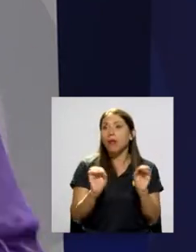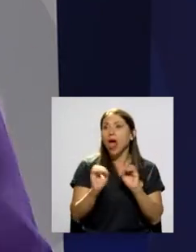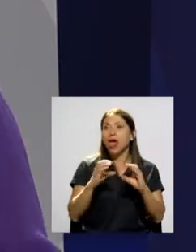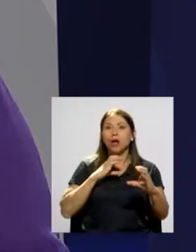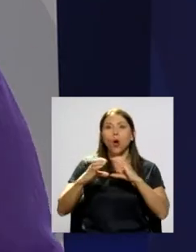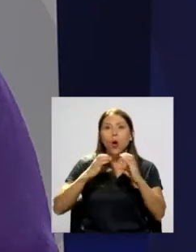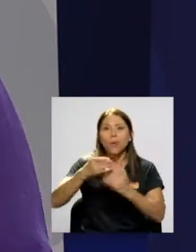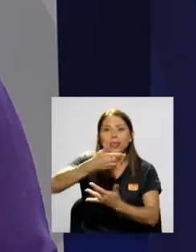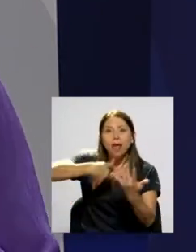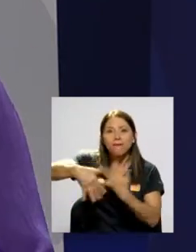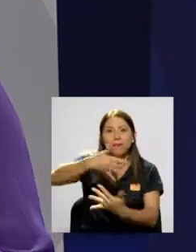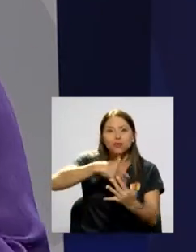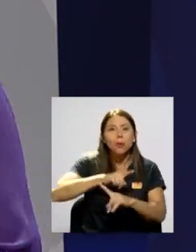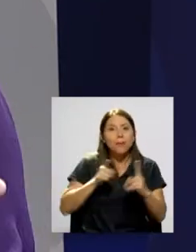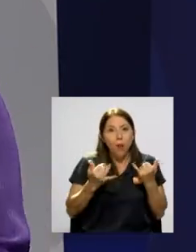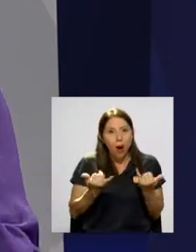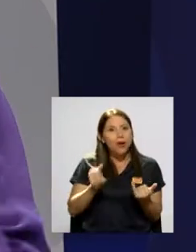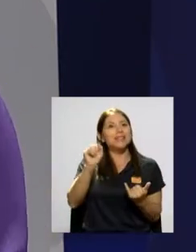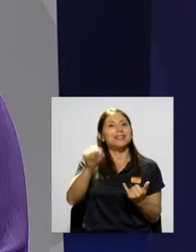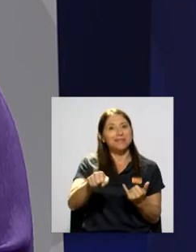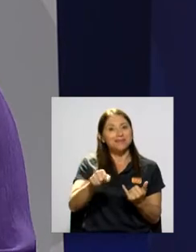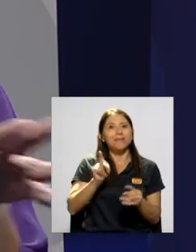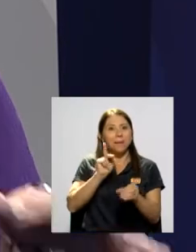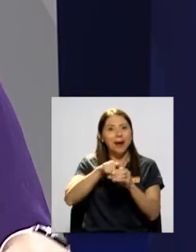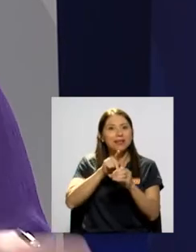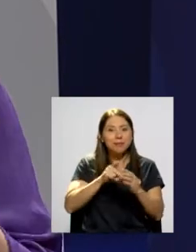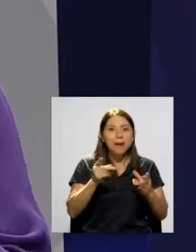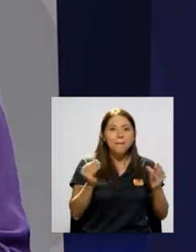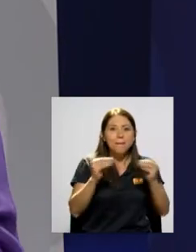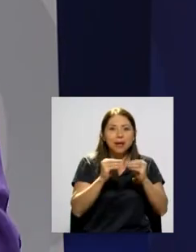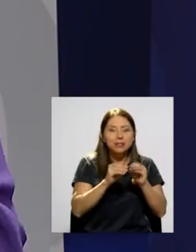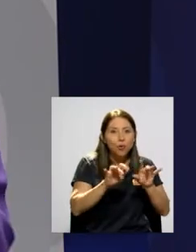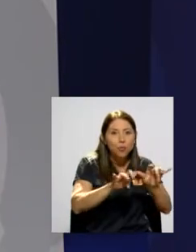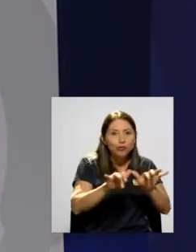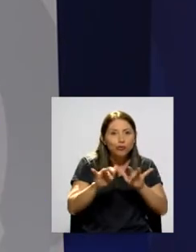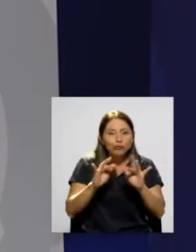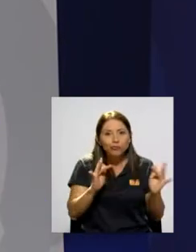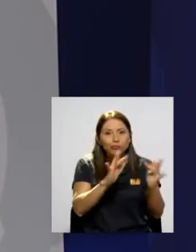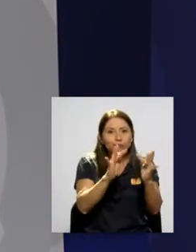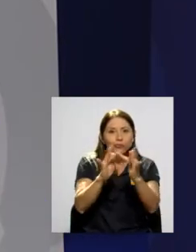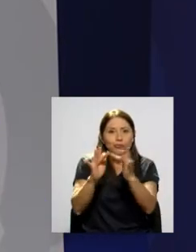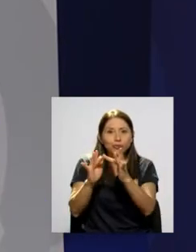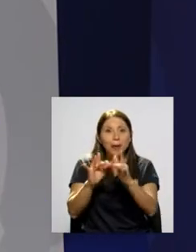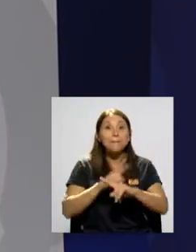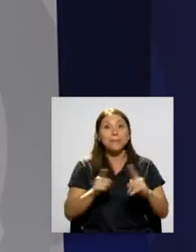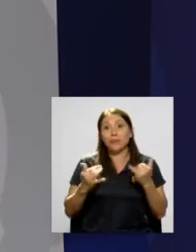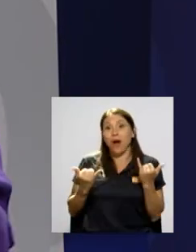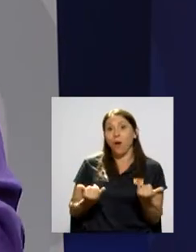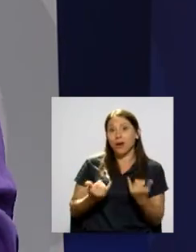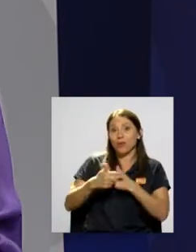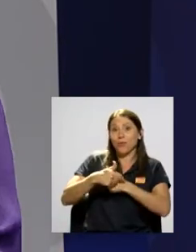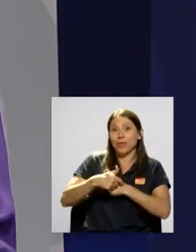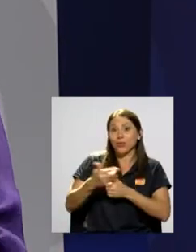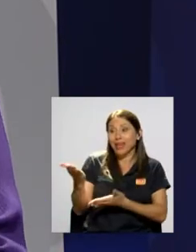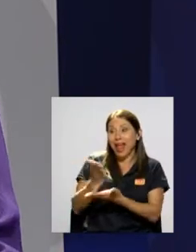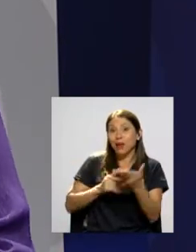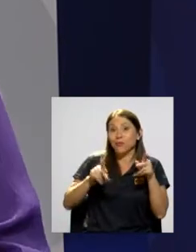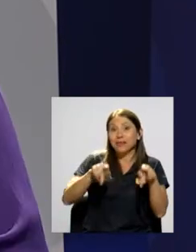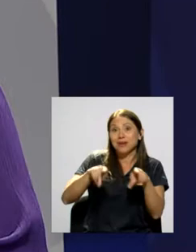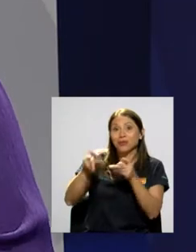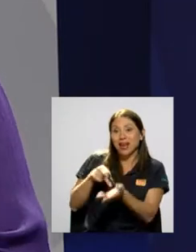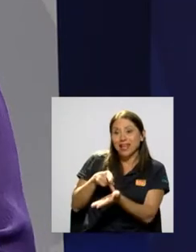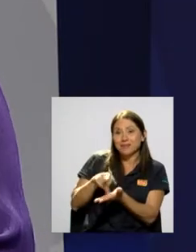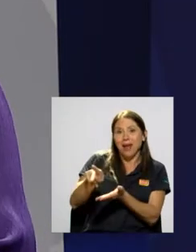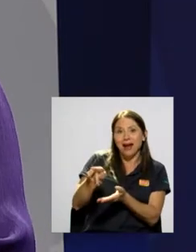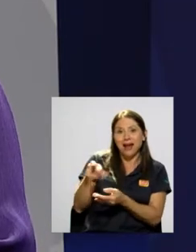ve plasmado. Ahora, ojo que también estamos en un momento donde hay personas pagas para hacer comentarios, eso, ¿verdad? Entonces también es cierto que